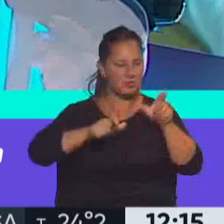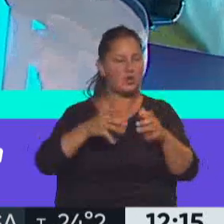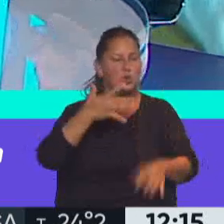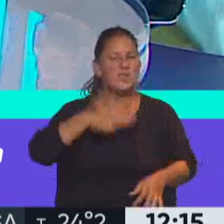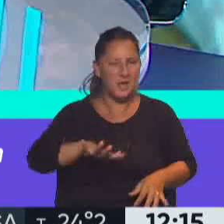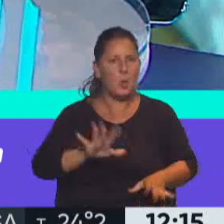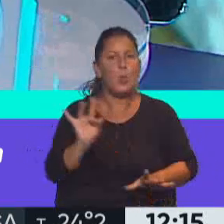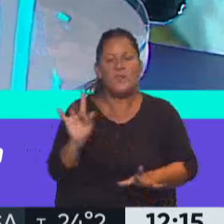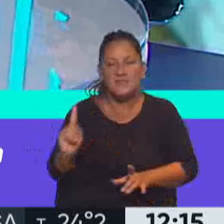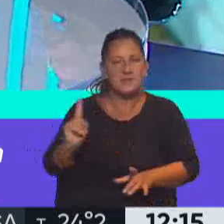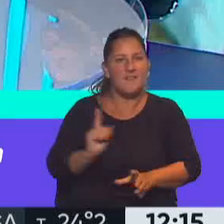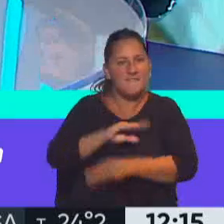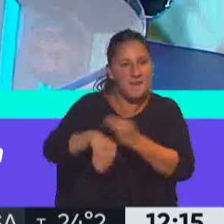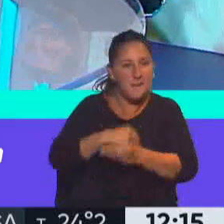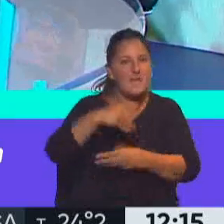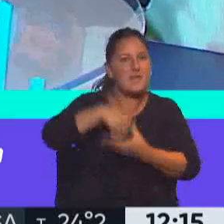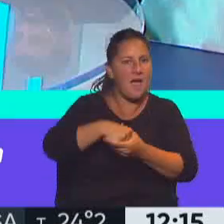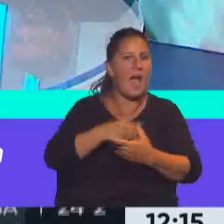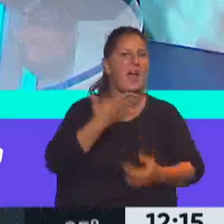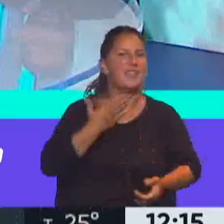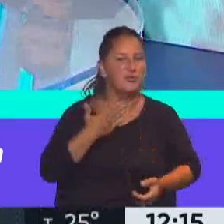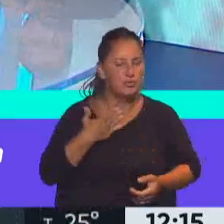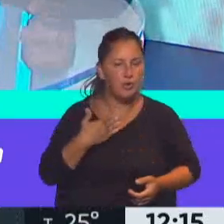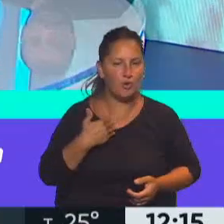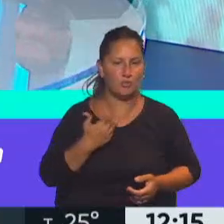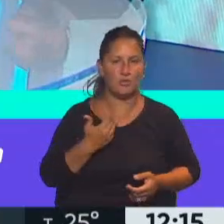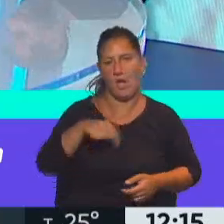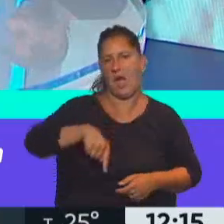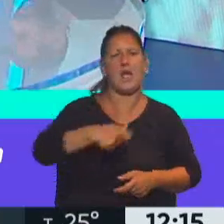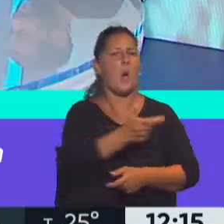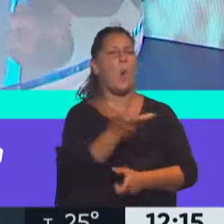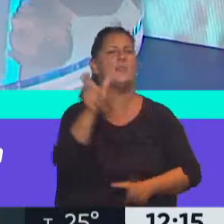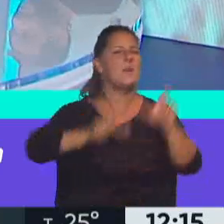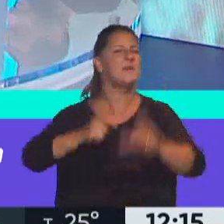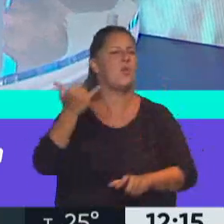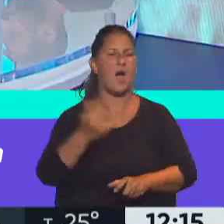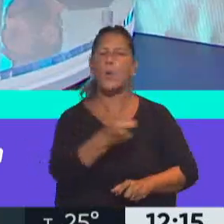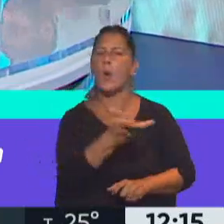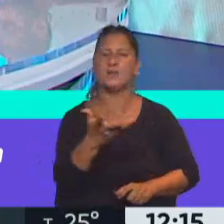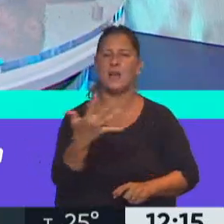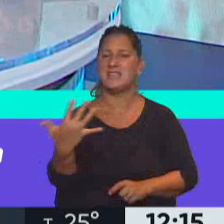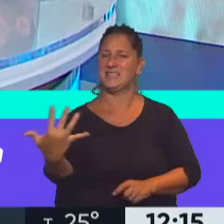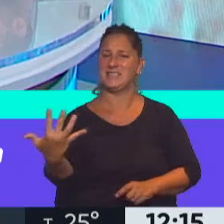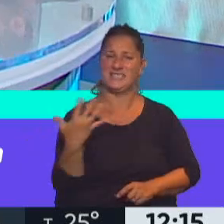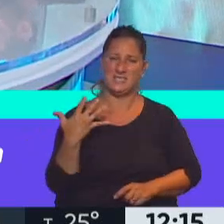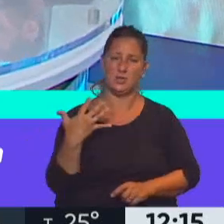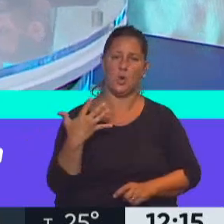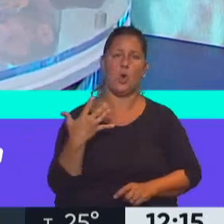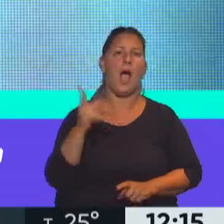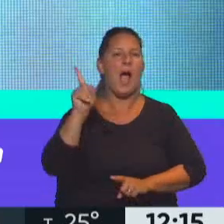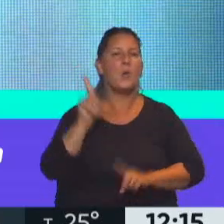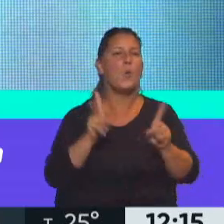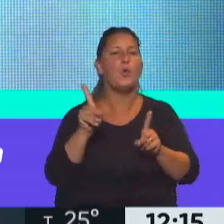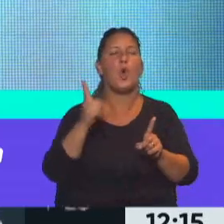tener un familiar que tiene, quizás, no sé, acá no sé cuántas personas hay, pero seguramente 5 de nosotros que estamos acá tenemos algún